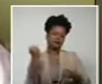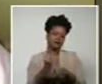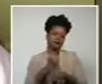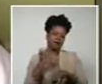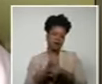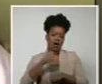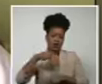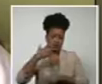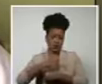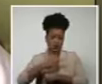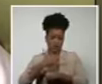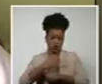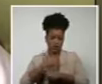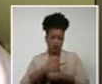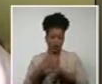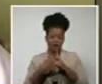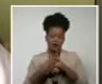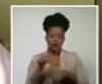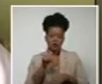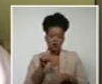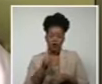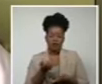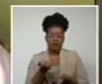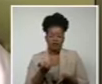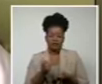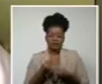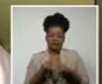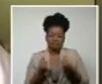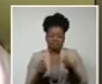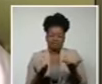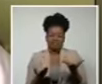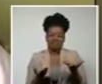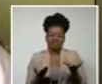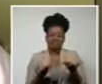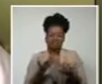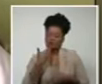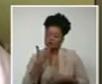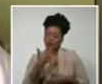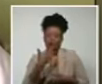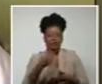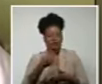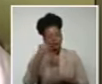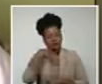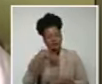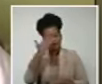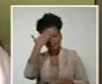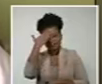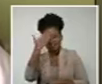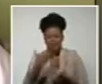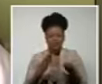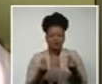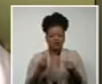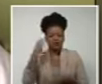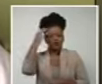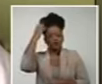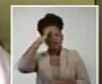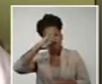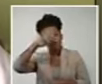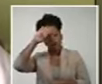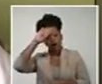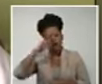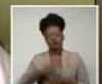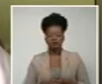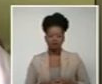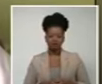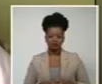Guatemala y es algo invaluable de verdad. Personalmente tengo que agradecer también mucho al gobierno cubano el que me